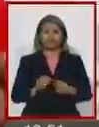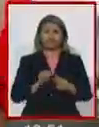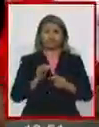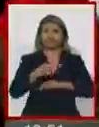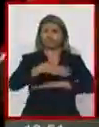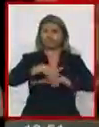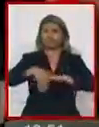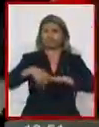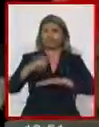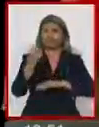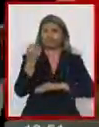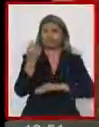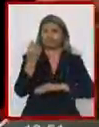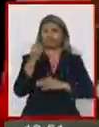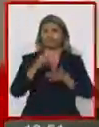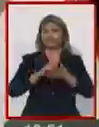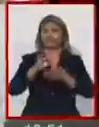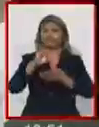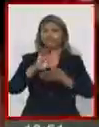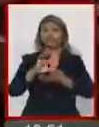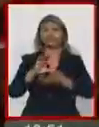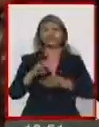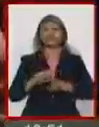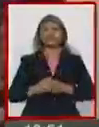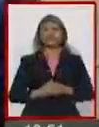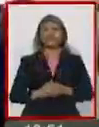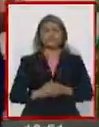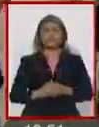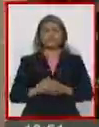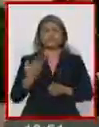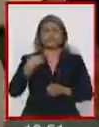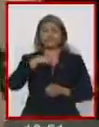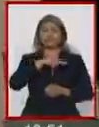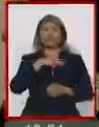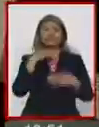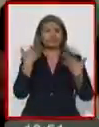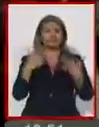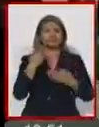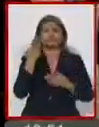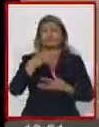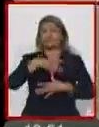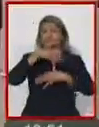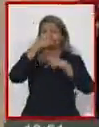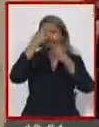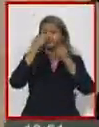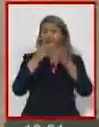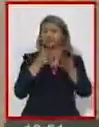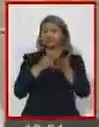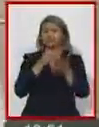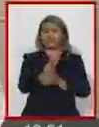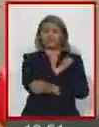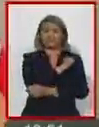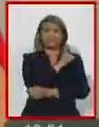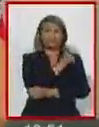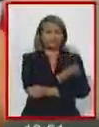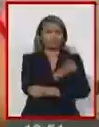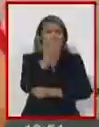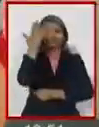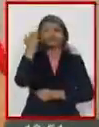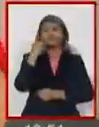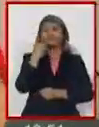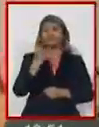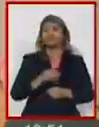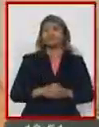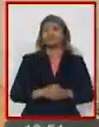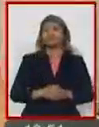sea, en el barrio 12 de diciembre específicamente. Nosotros estamos bien molestos con nuestras autoridades porque